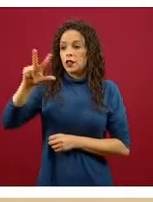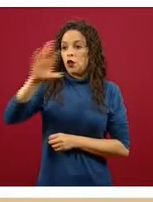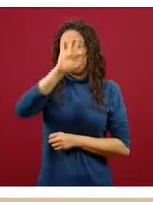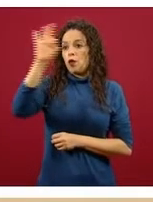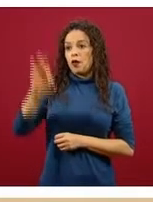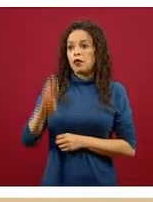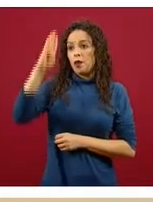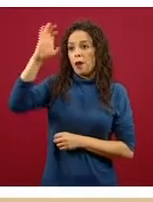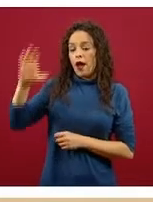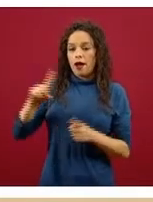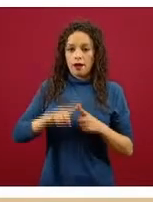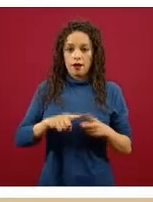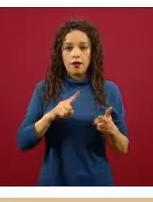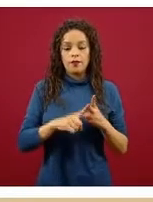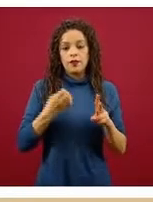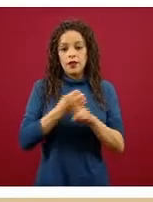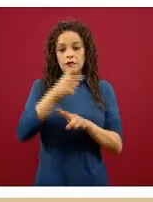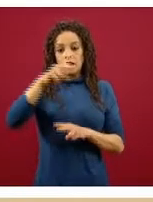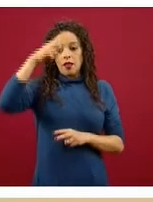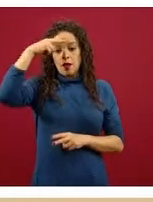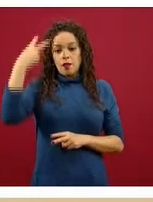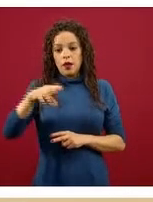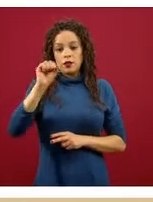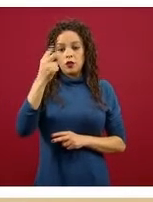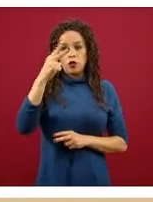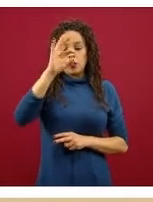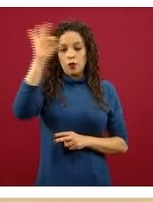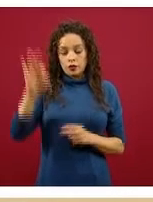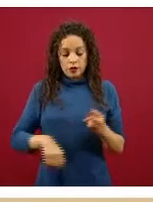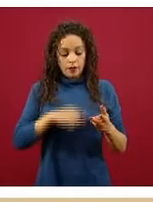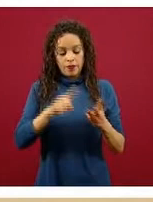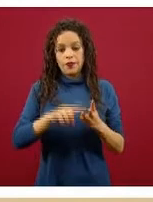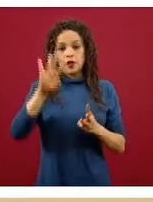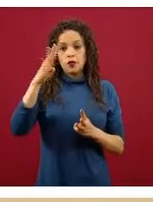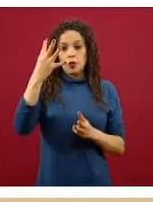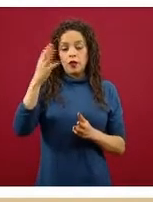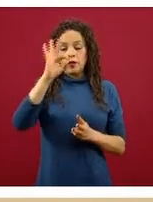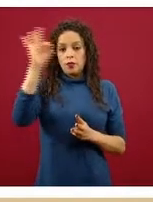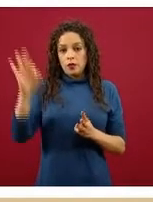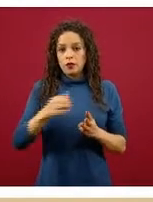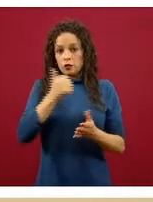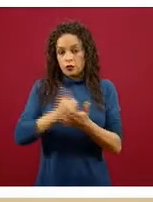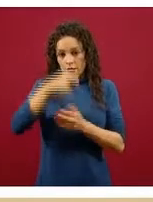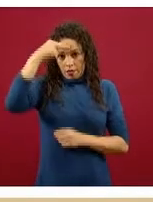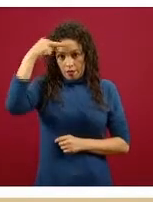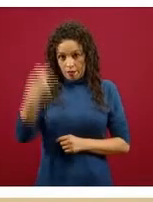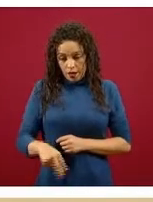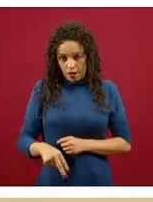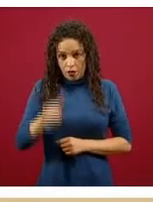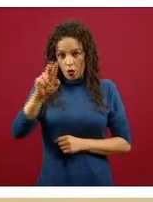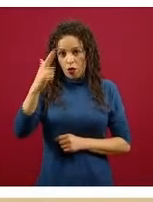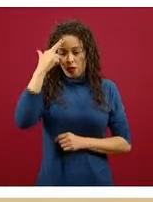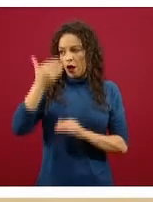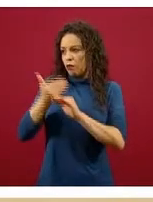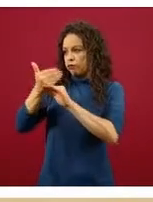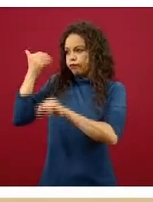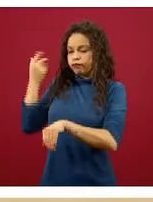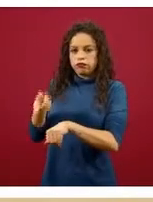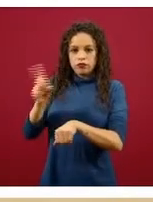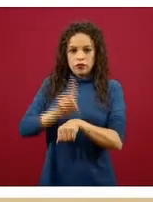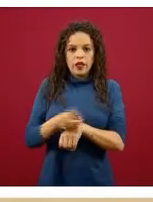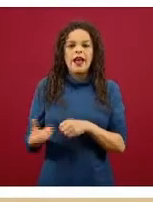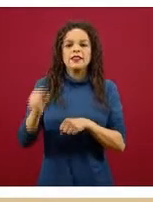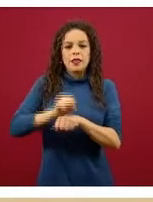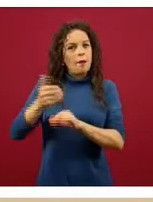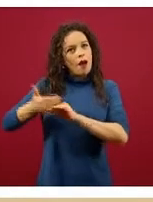62 por ciento del estado de mexico y 54 por ciento la ciudad de mexico recordemos como en días anteriores en semanas anteriores